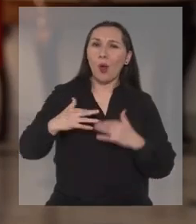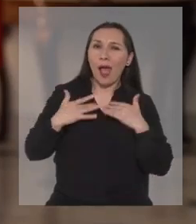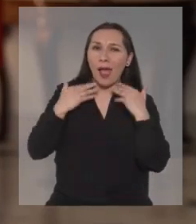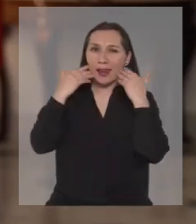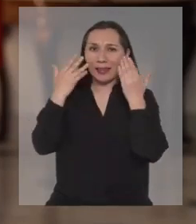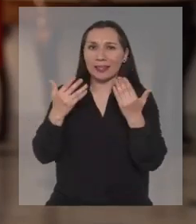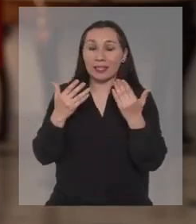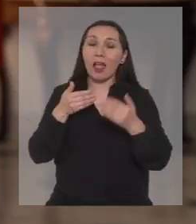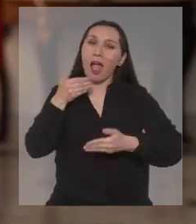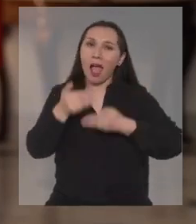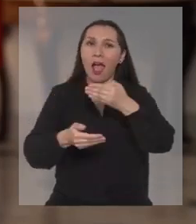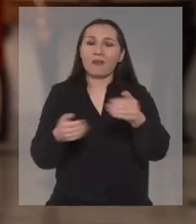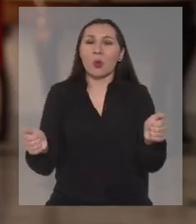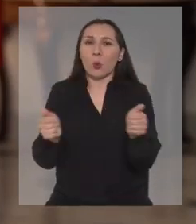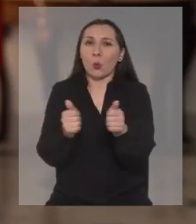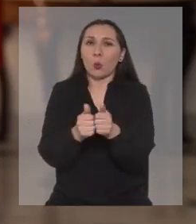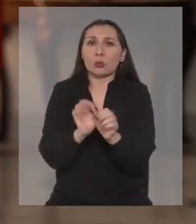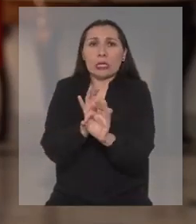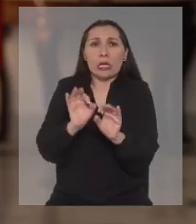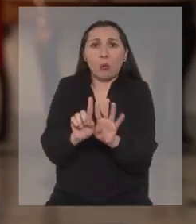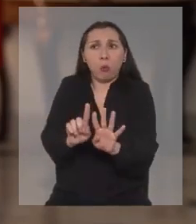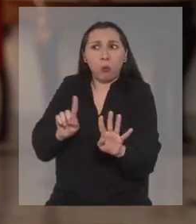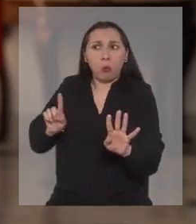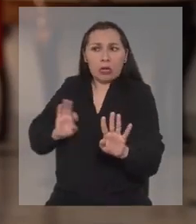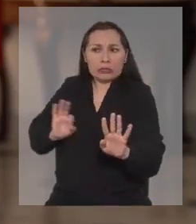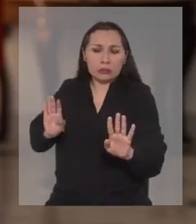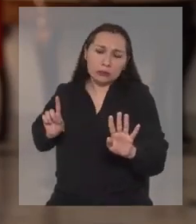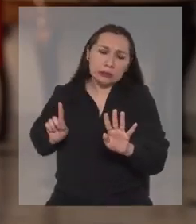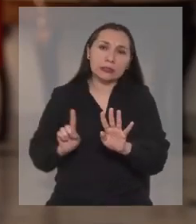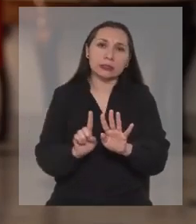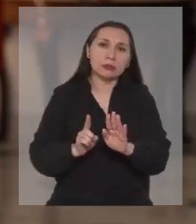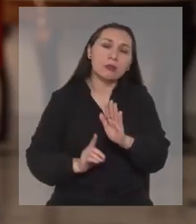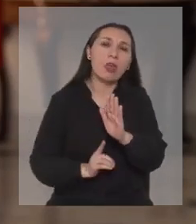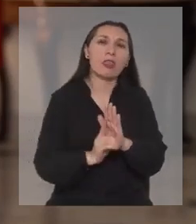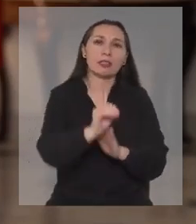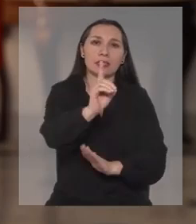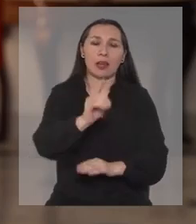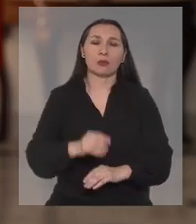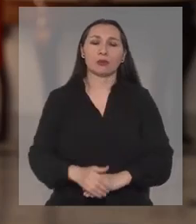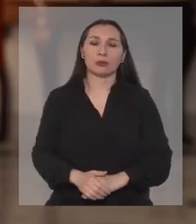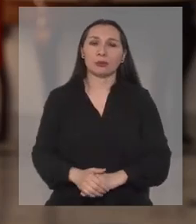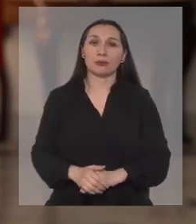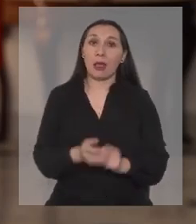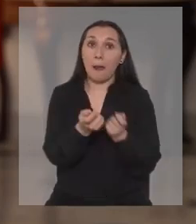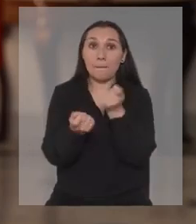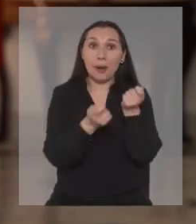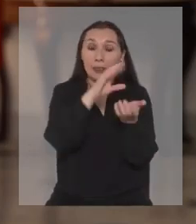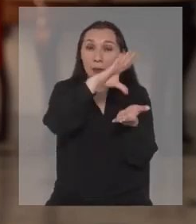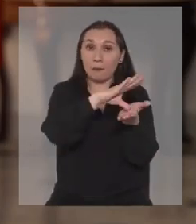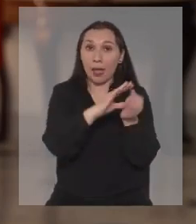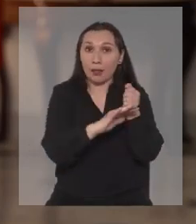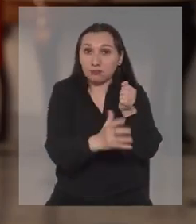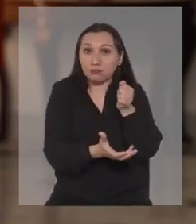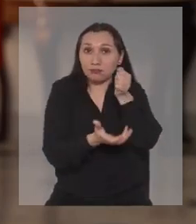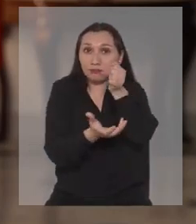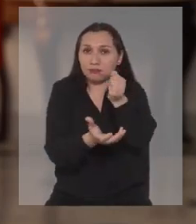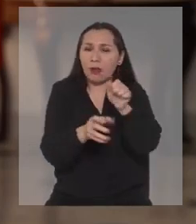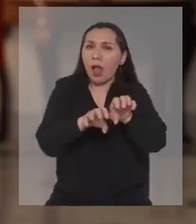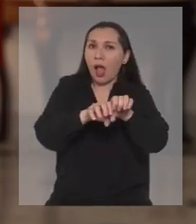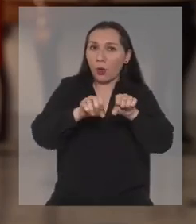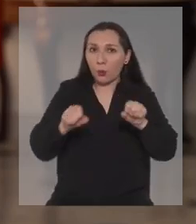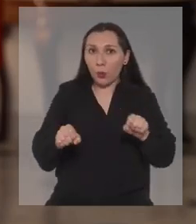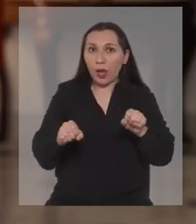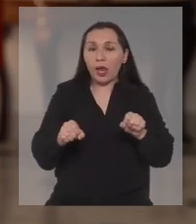y con alegría y avancemos juntos sin dejar a nadie atrás al desarrollo este presupuesto y los